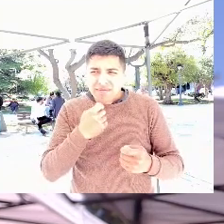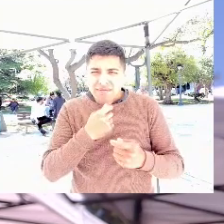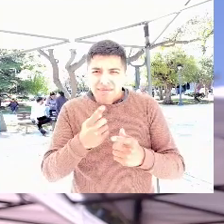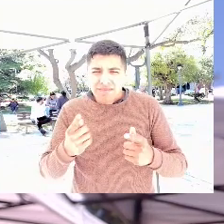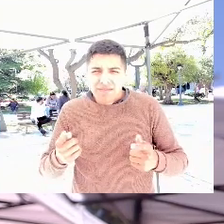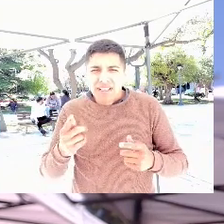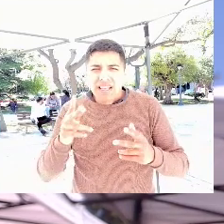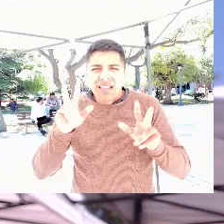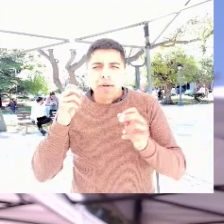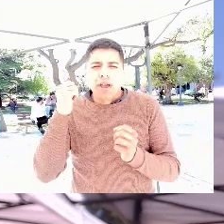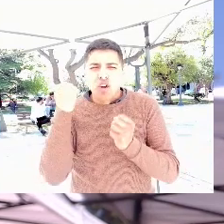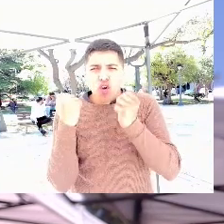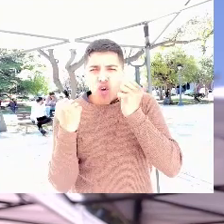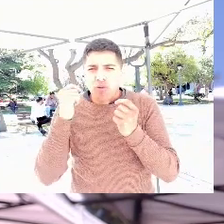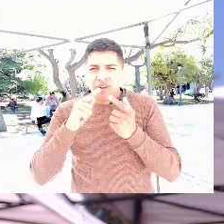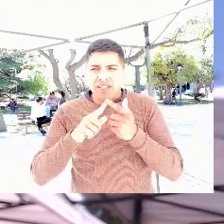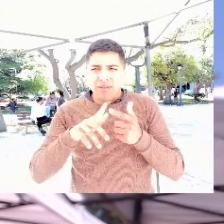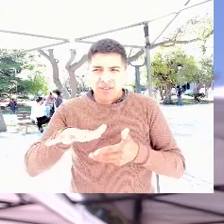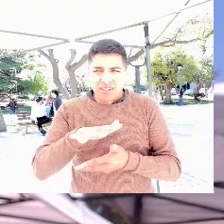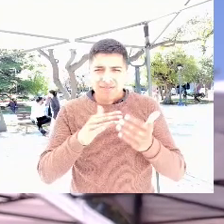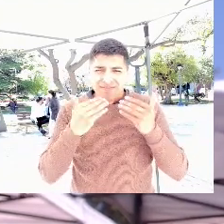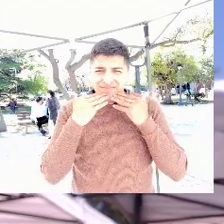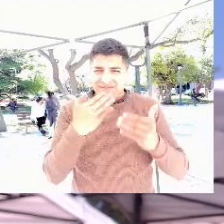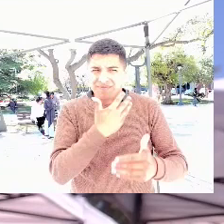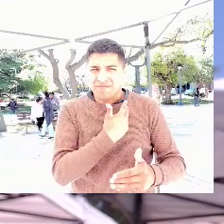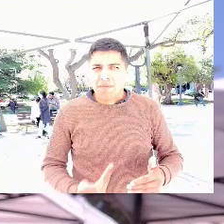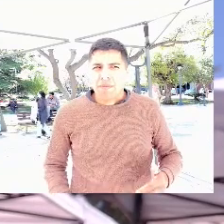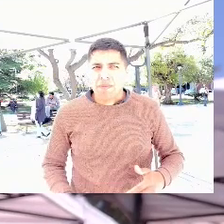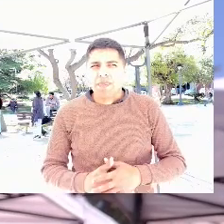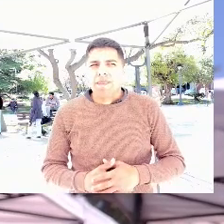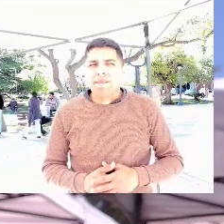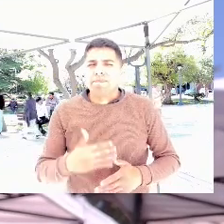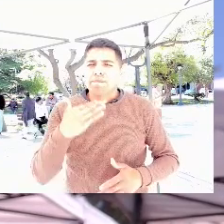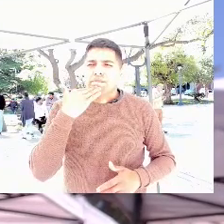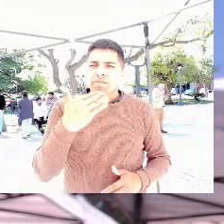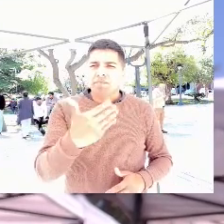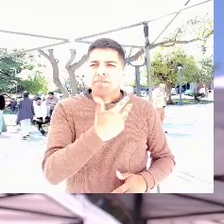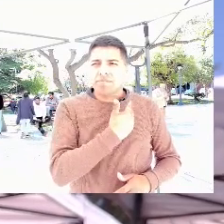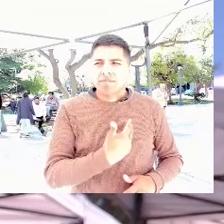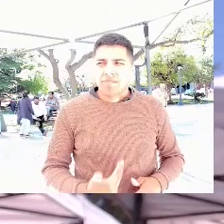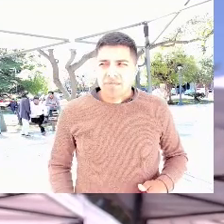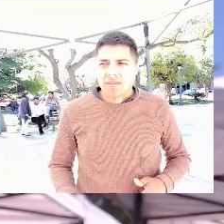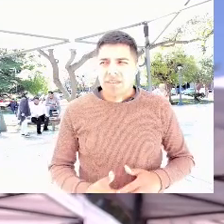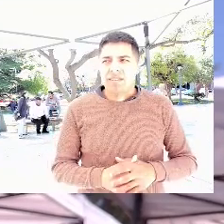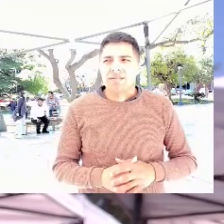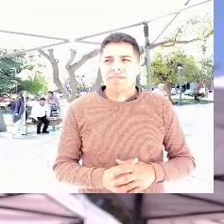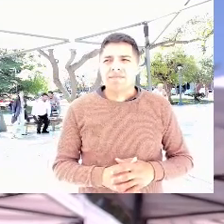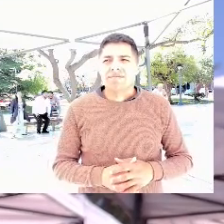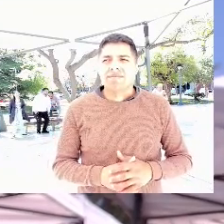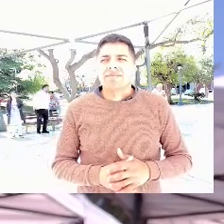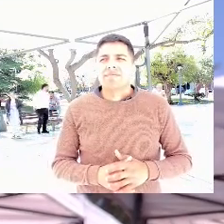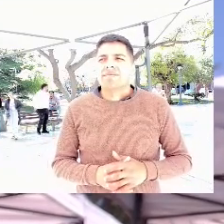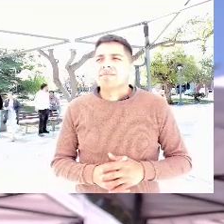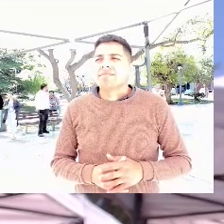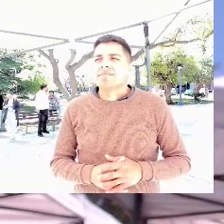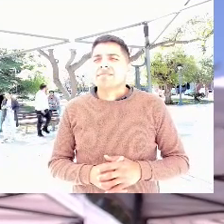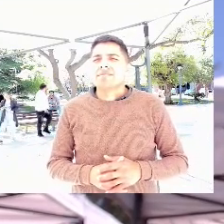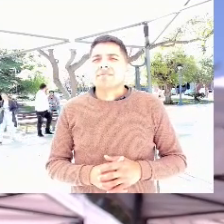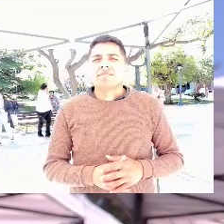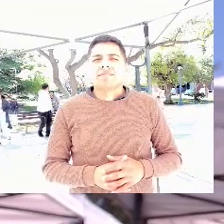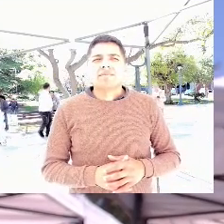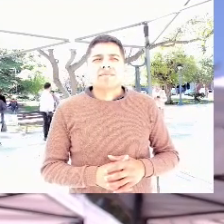términos económicos, en términos sociales. Muchas gracias, señor presidente. Gracias, concejal Santino.